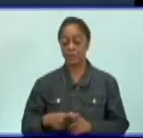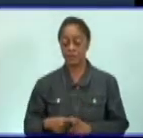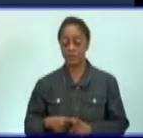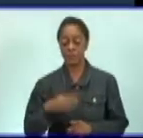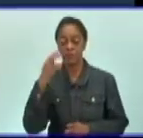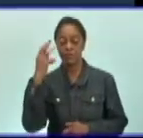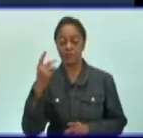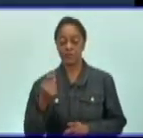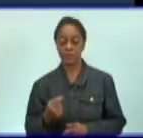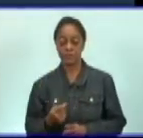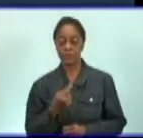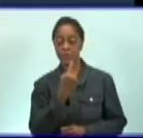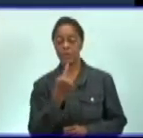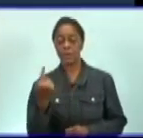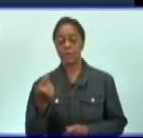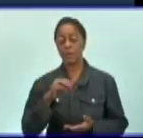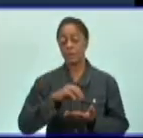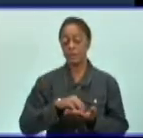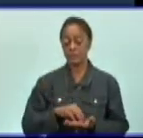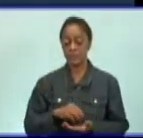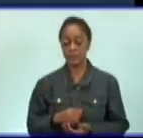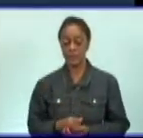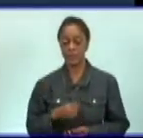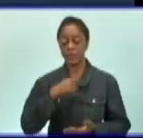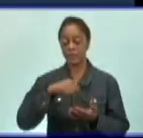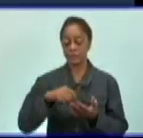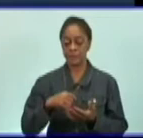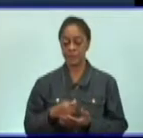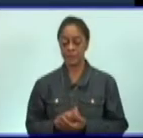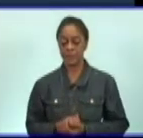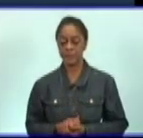números en cada lugar y escribirla.